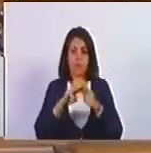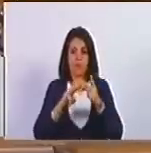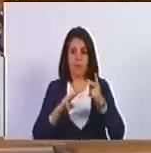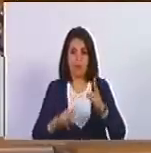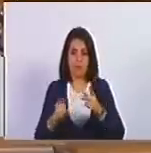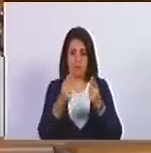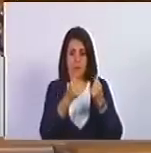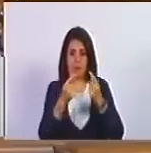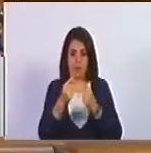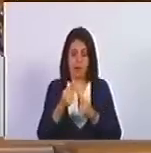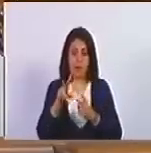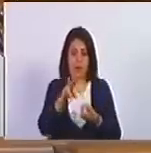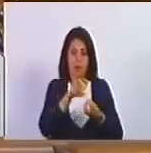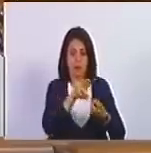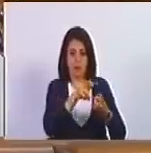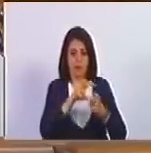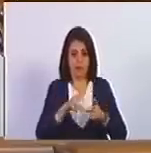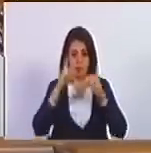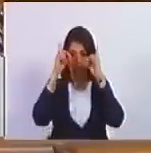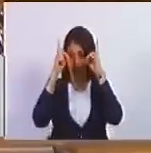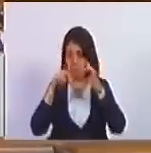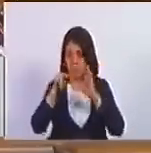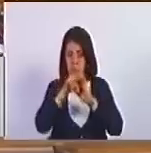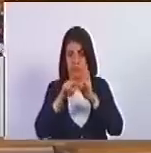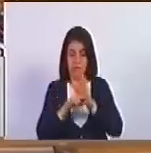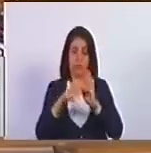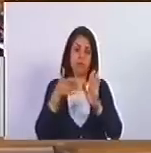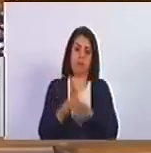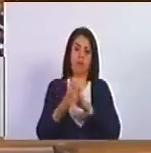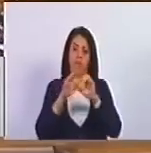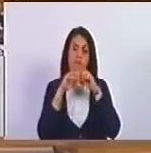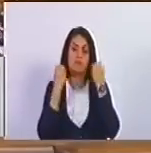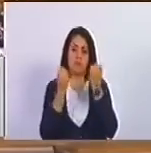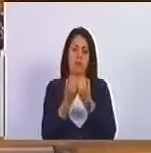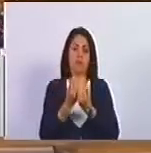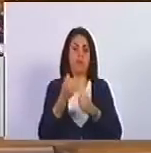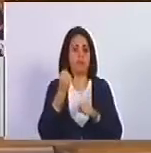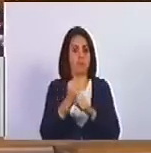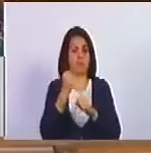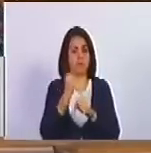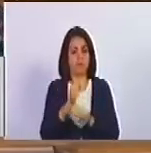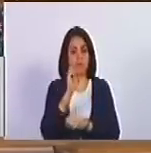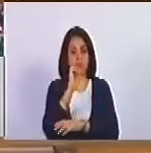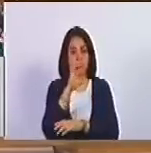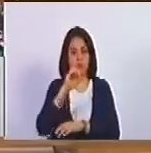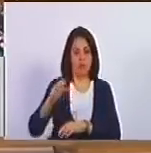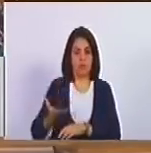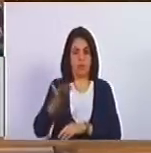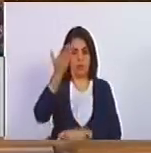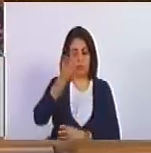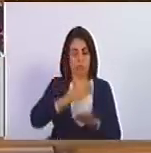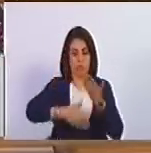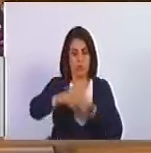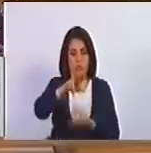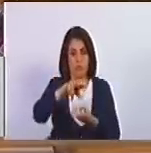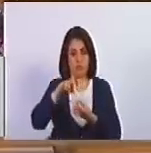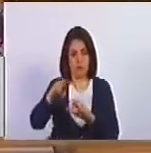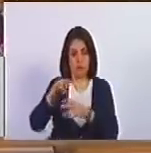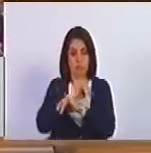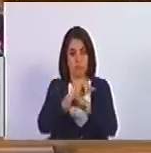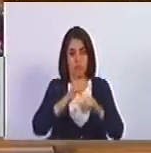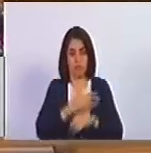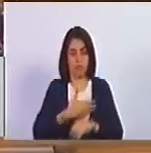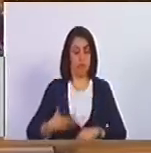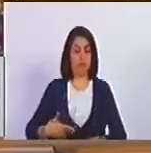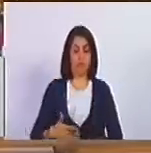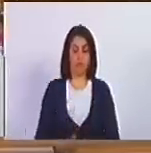de economía y finanzas dictará las normas sobre la organización y funcionamiento del Consejo Superior de Armonización Tributaria. Esto,